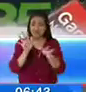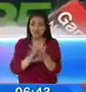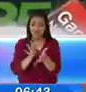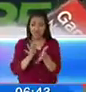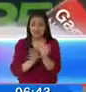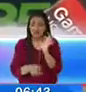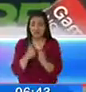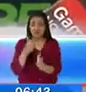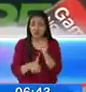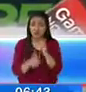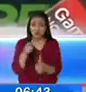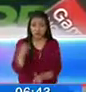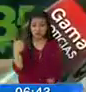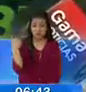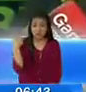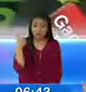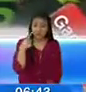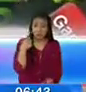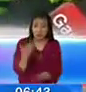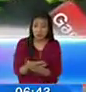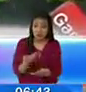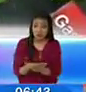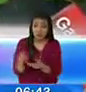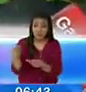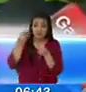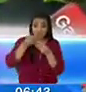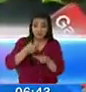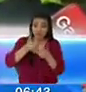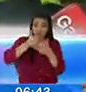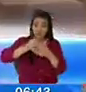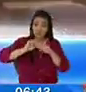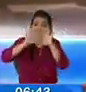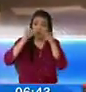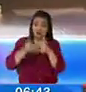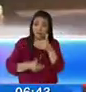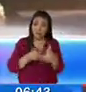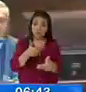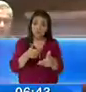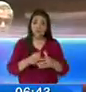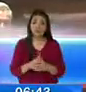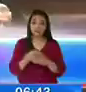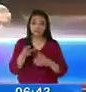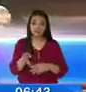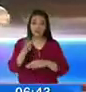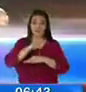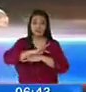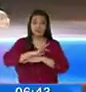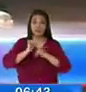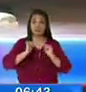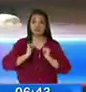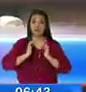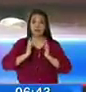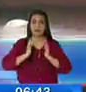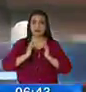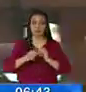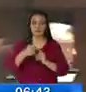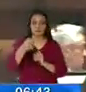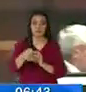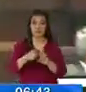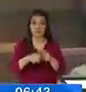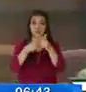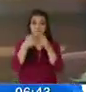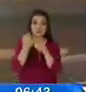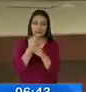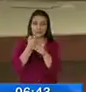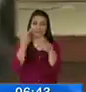lo que signifique pruebas va a ayudar acá a esclarecer este proceso. La Asamblea retornará de su vacancia la próxima semana y luego